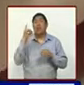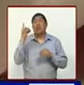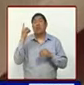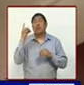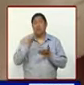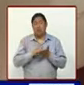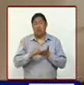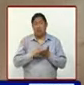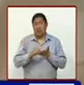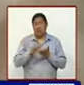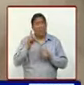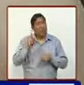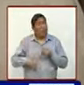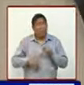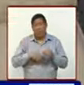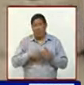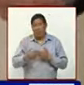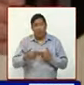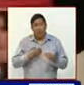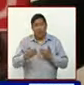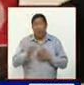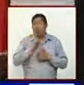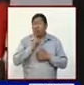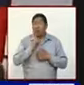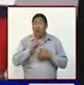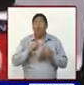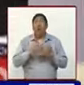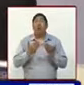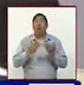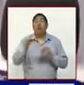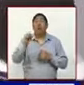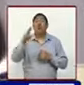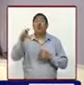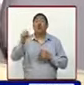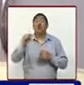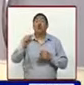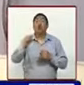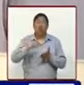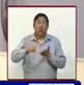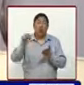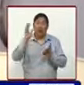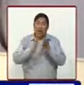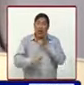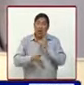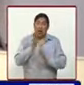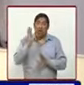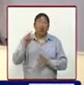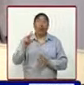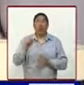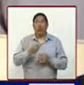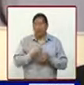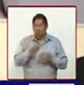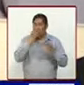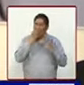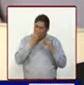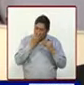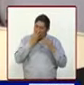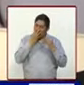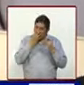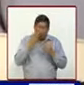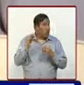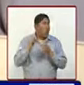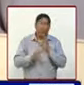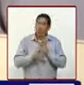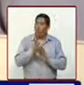de crédito, porque sin crédito no puedo estar. ¿El Seguro Universal de Salud no cubre eso? No, en terapia intensiva no cubre. La mayor parte